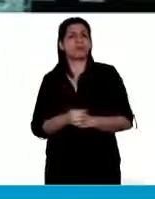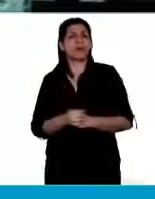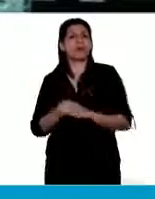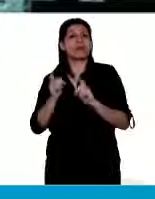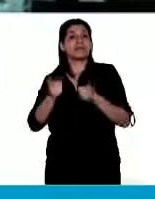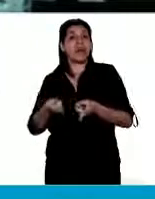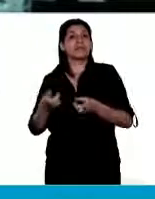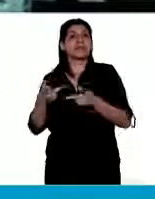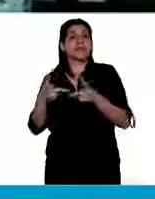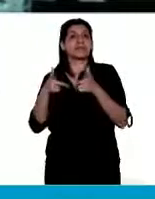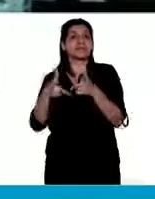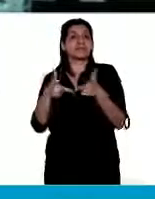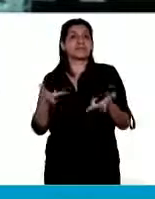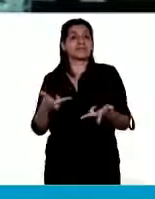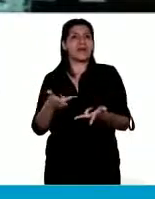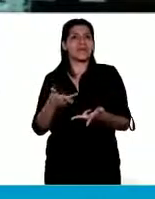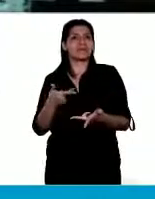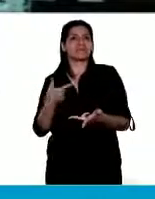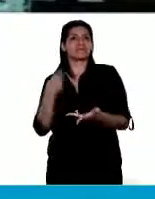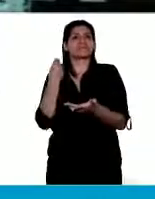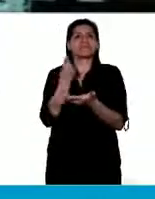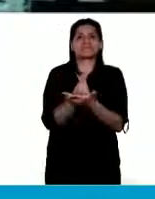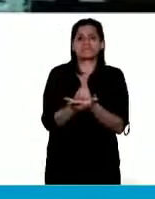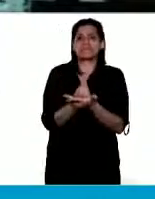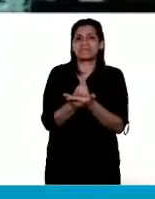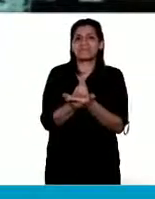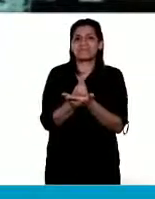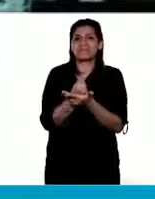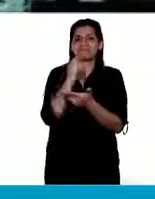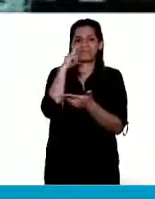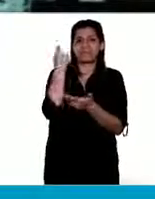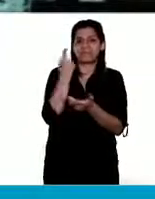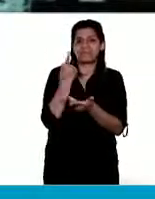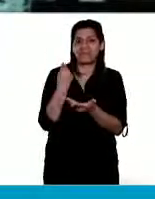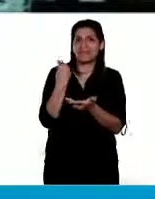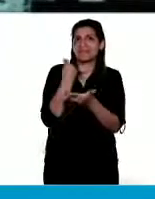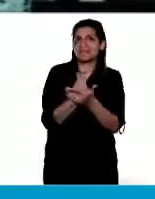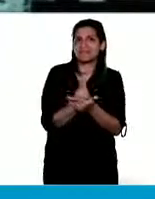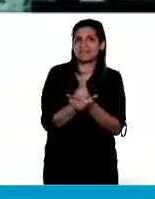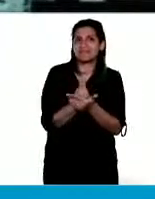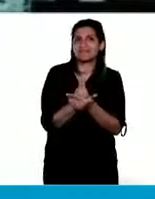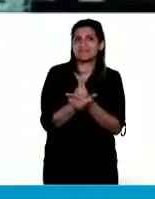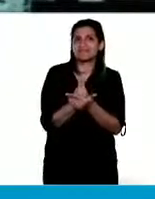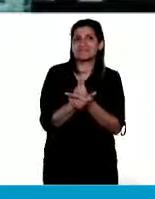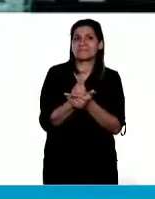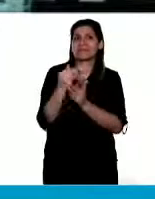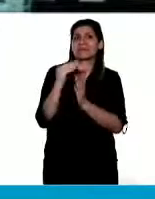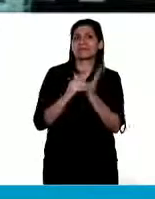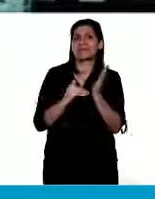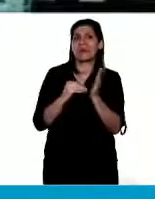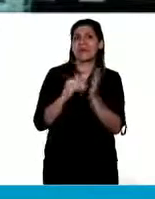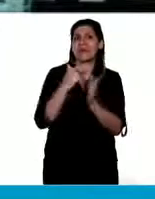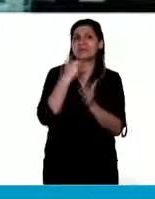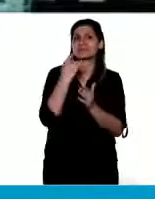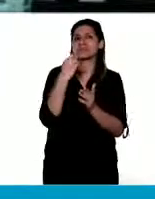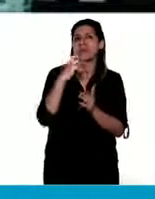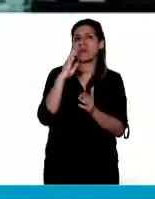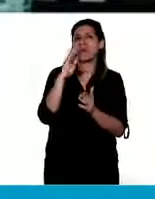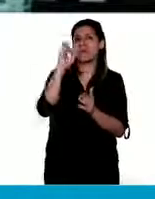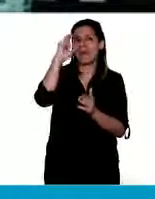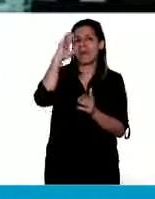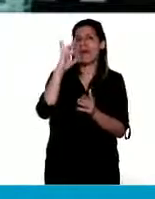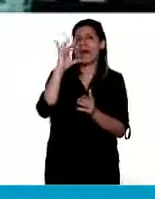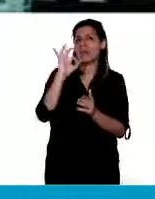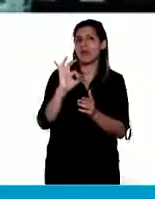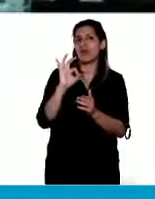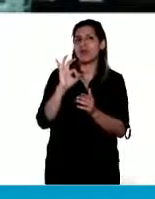presidente eligió negociar inmediatamente con los que él acusaba de que estaban sublevados y meterle la mano en el